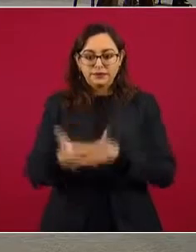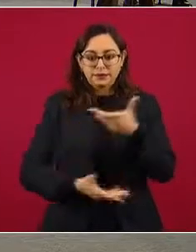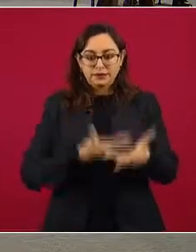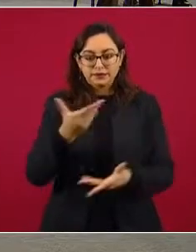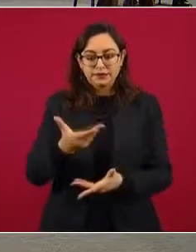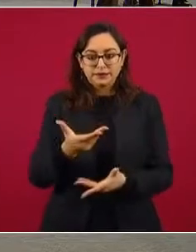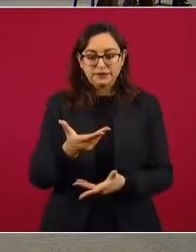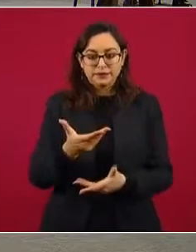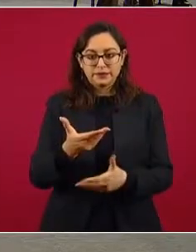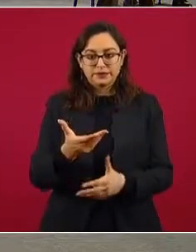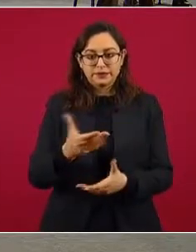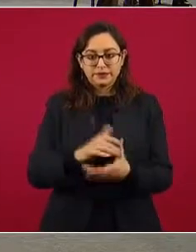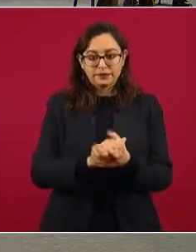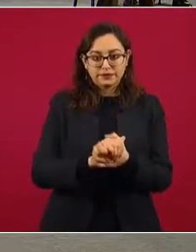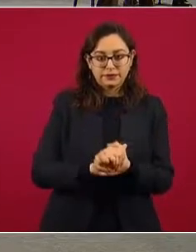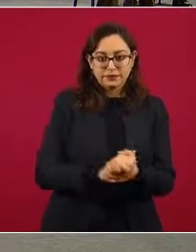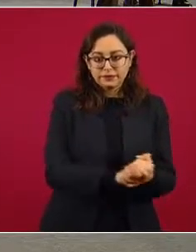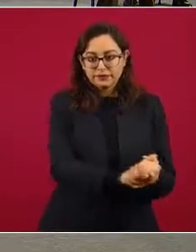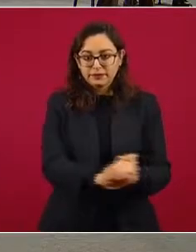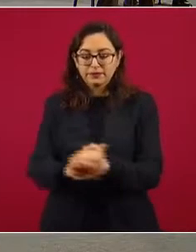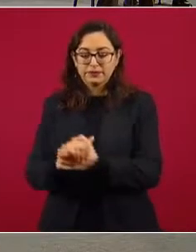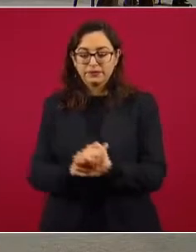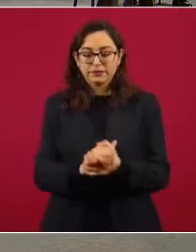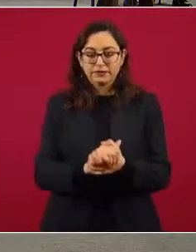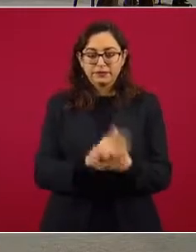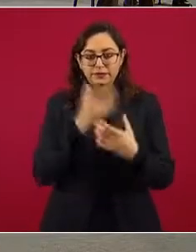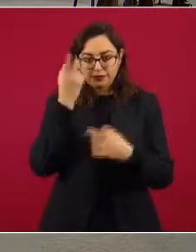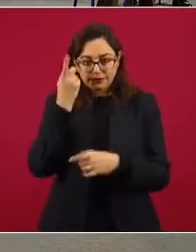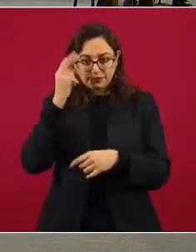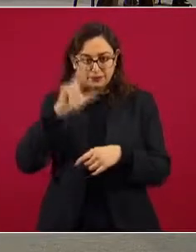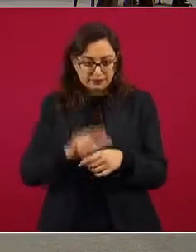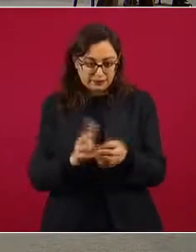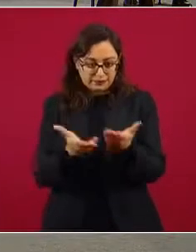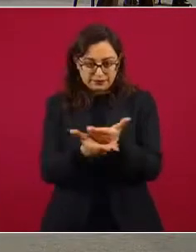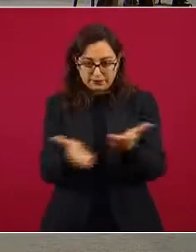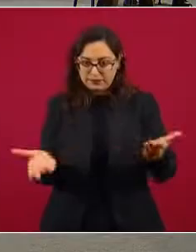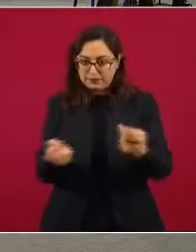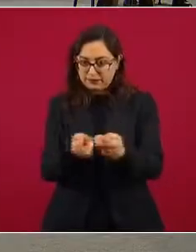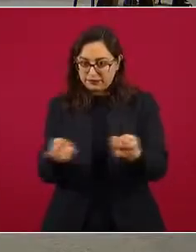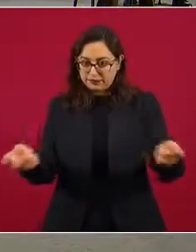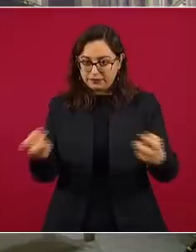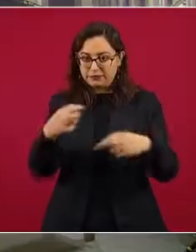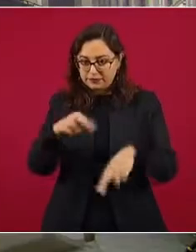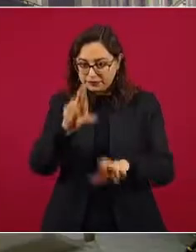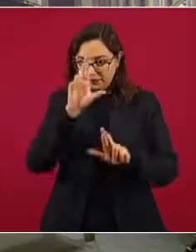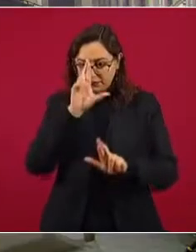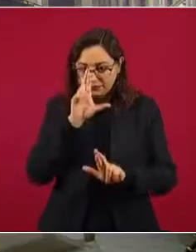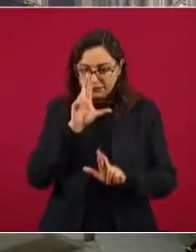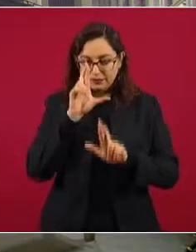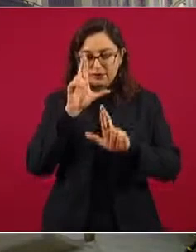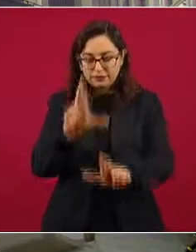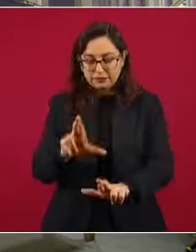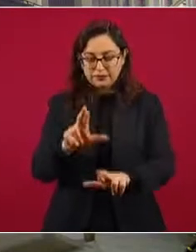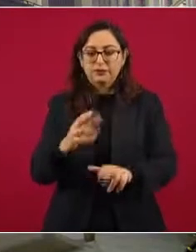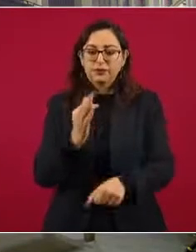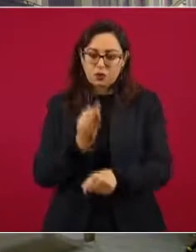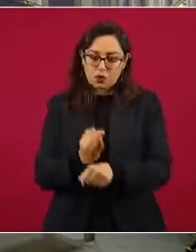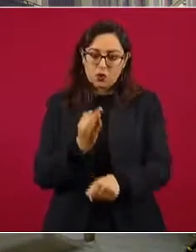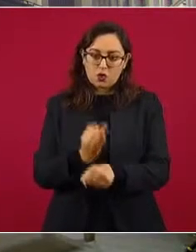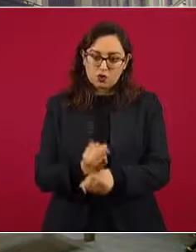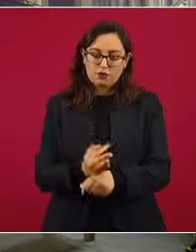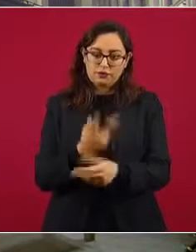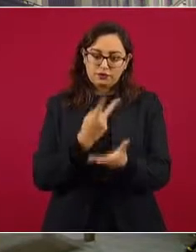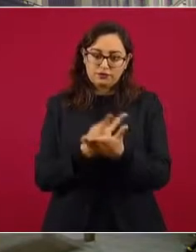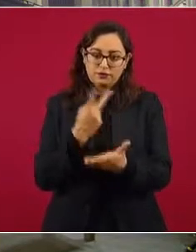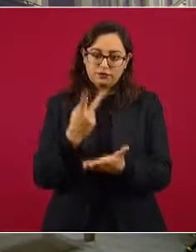a los colegas directores de las unidades que serán condecoradas o que se entregará hoy su condecoración, y el